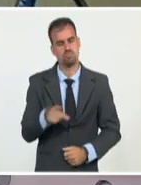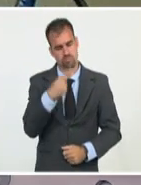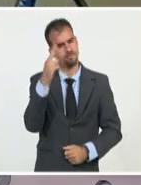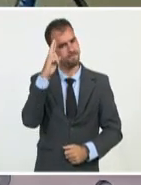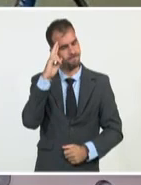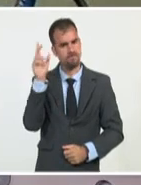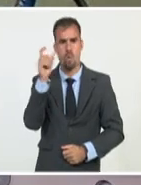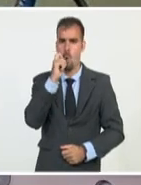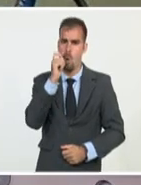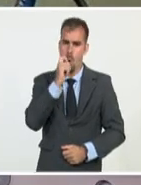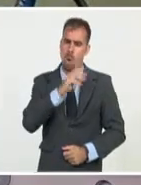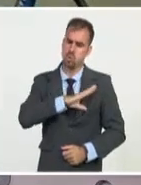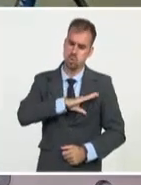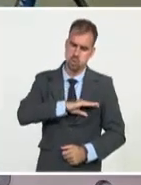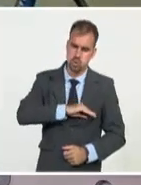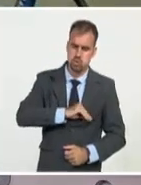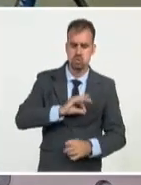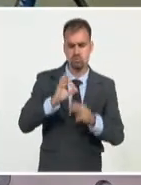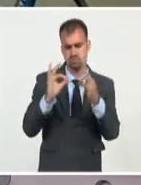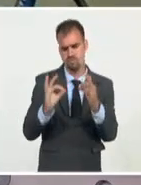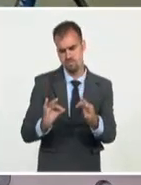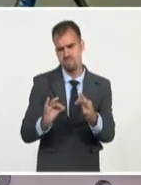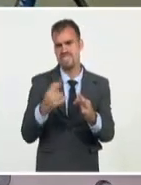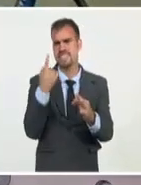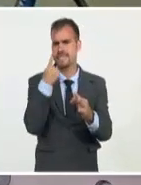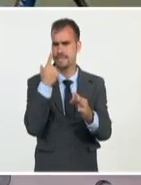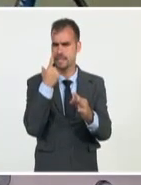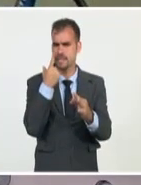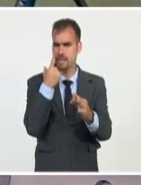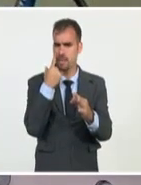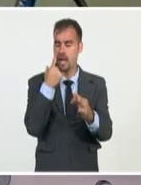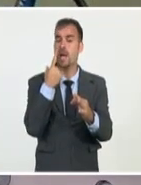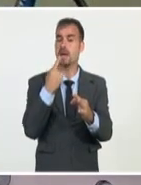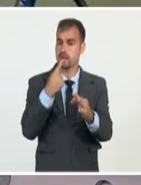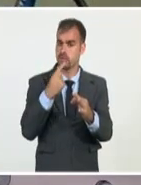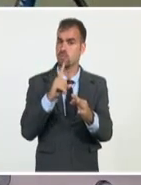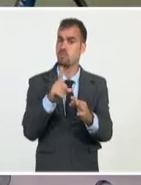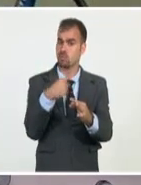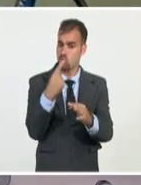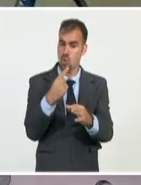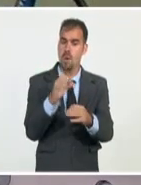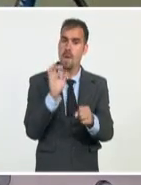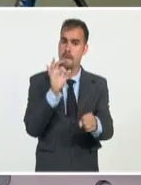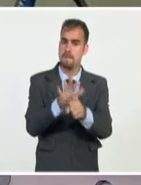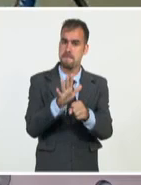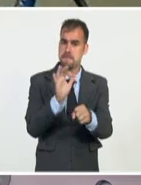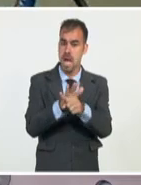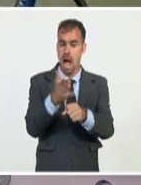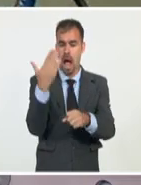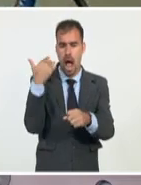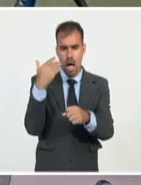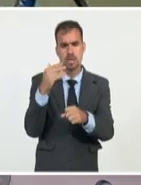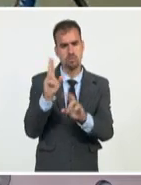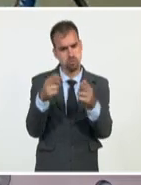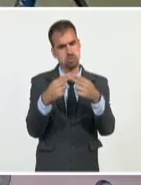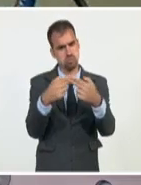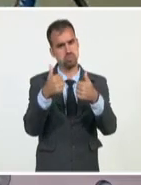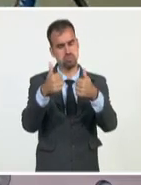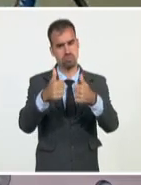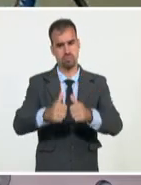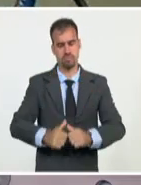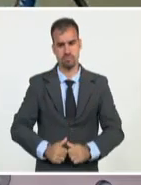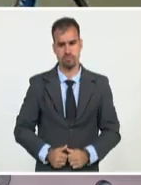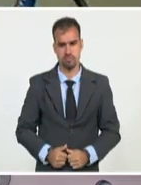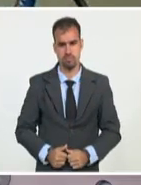y firme que llegó a lanzar el juego complicado y sacaba los tres outs. Evocaremos su